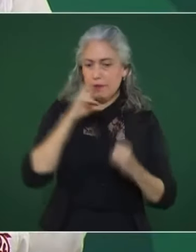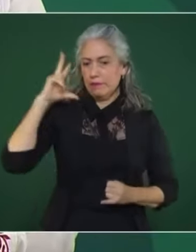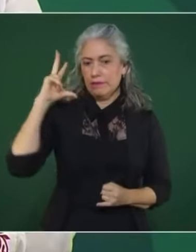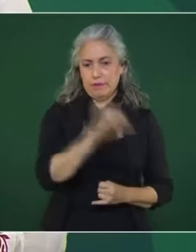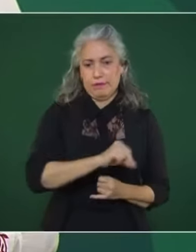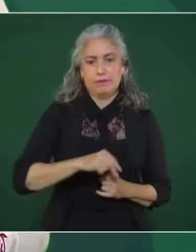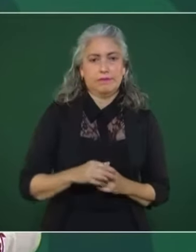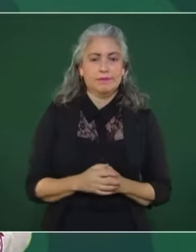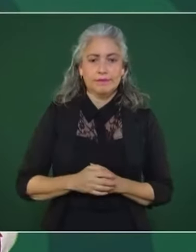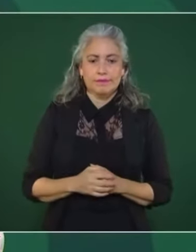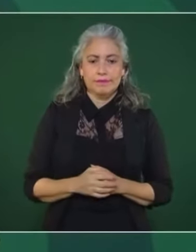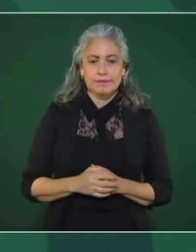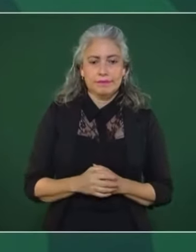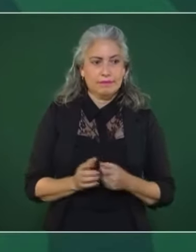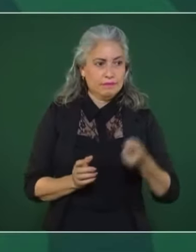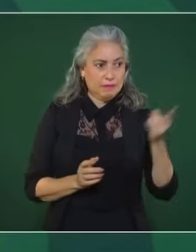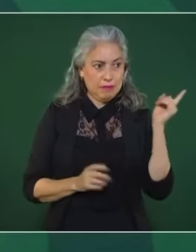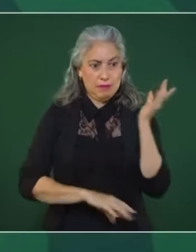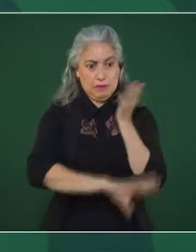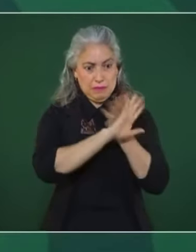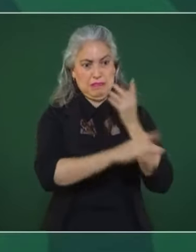a nuestros adversarios.